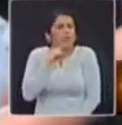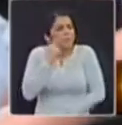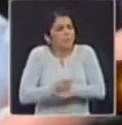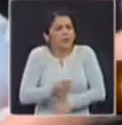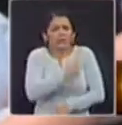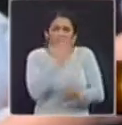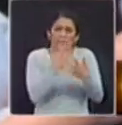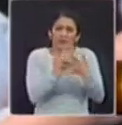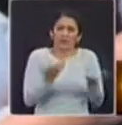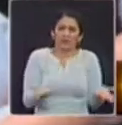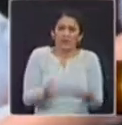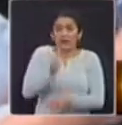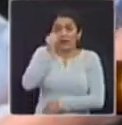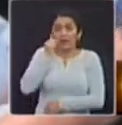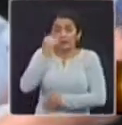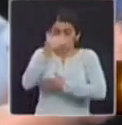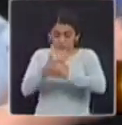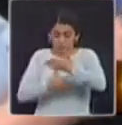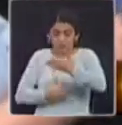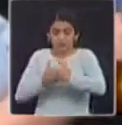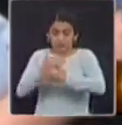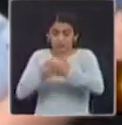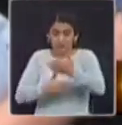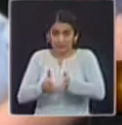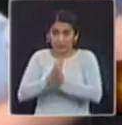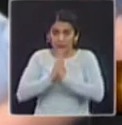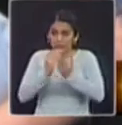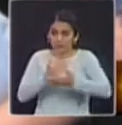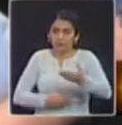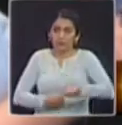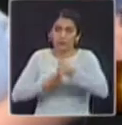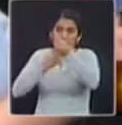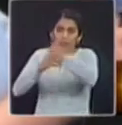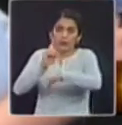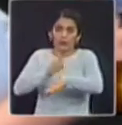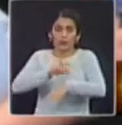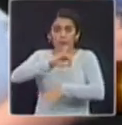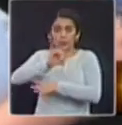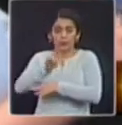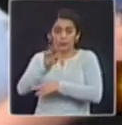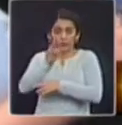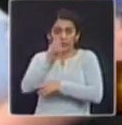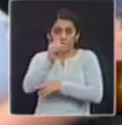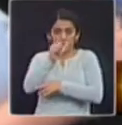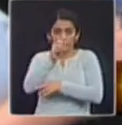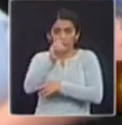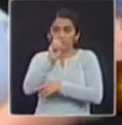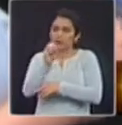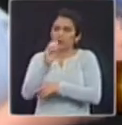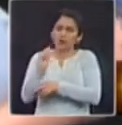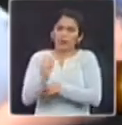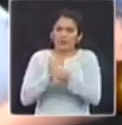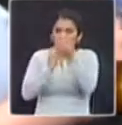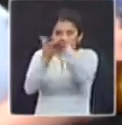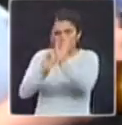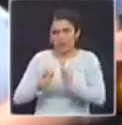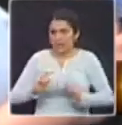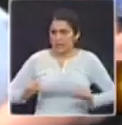Ayer presentamos una solicitud también al doctor Jurado para que convoque lo más pronto posible, así como lo hizo con este